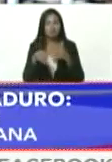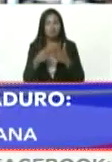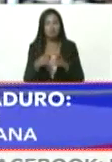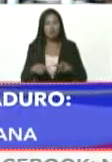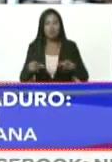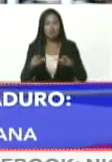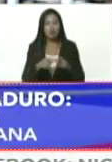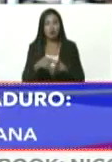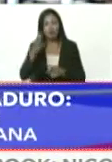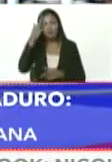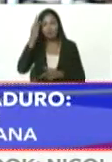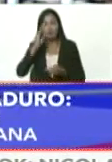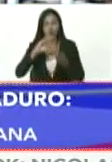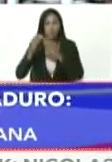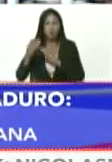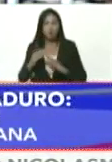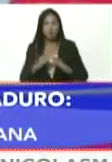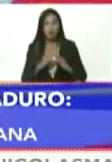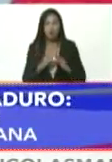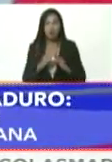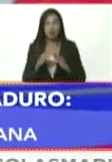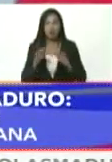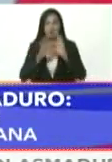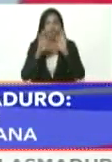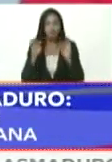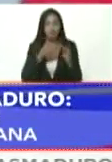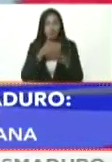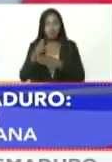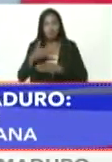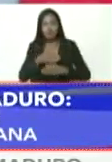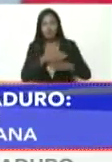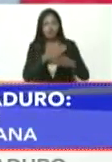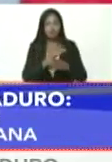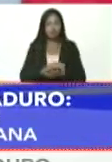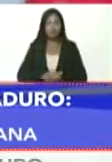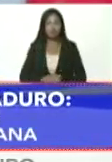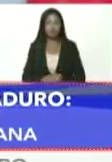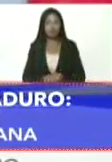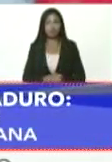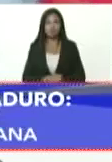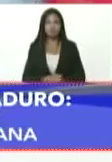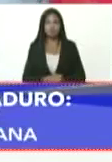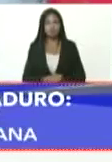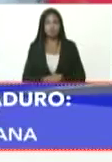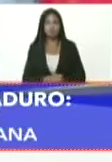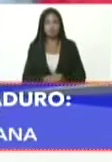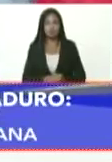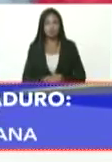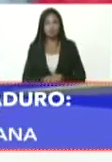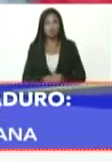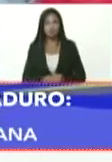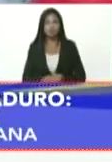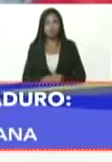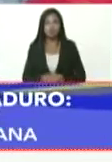consejos comunales y crear una dinámica del compartir. Eso es muy importante.